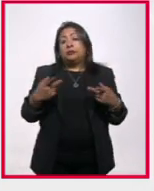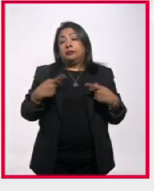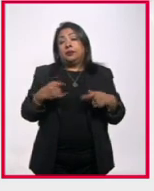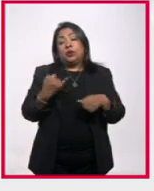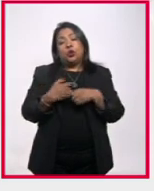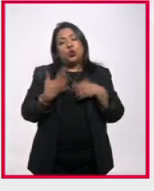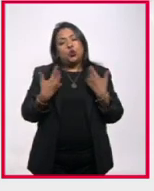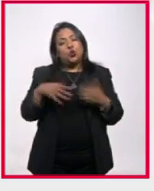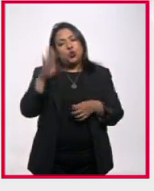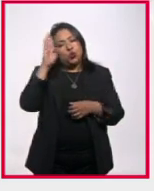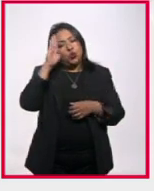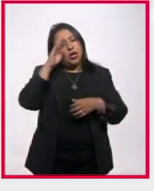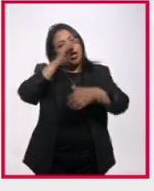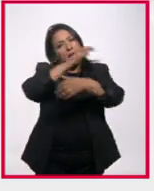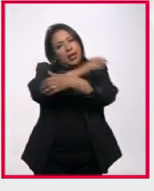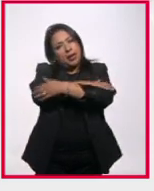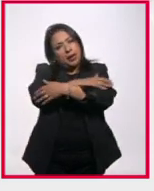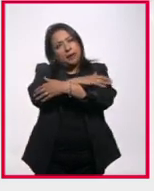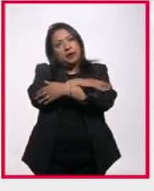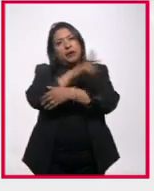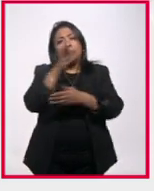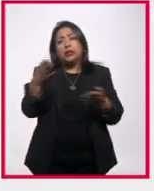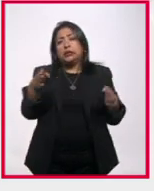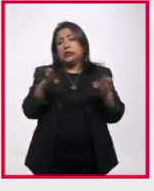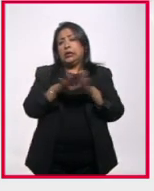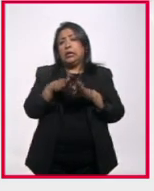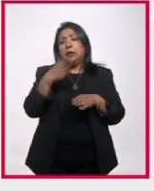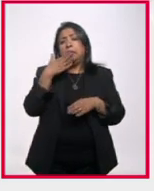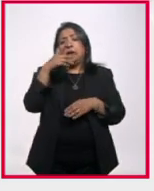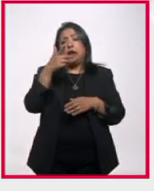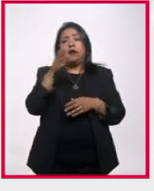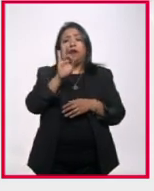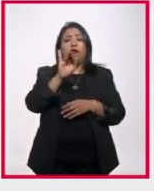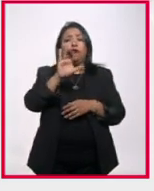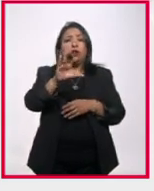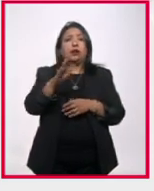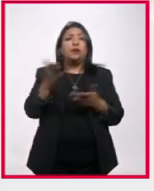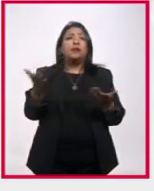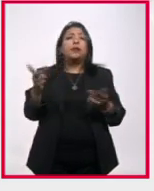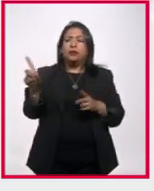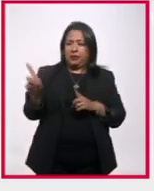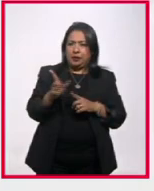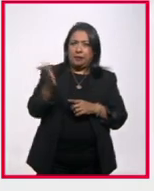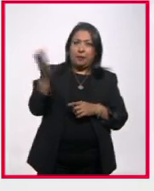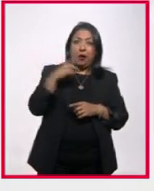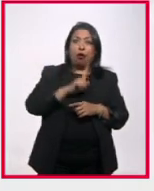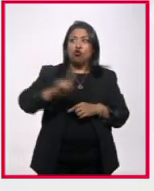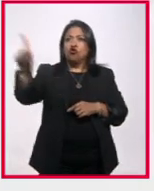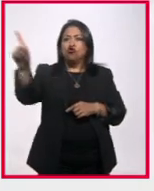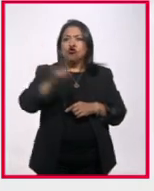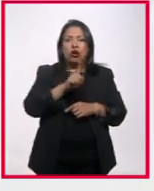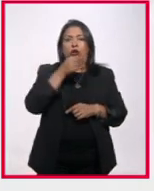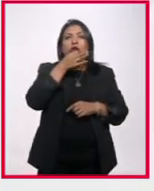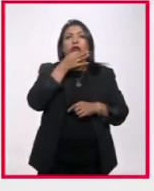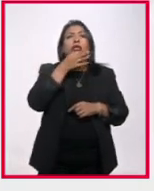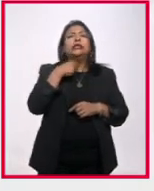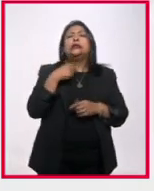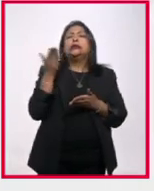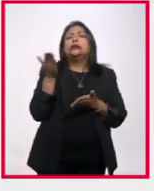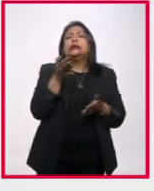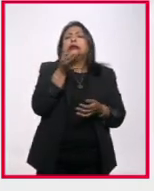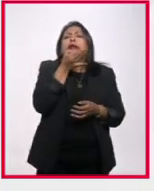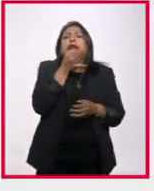Personajazo, Javier Camarena, un fuerte abrazo. Gran cierre también el que dio allá en el Cervantino. Ven, Laura, tú que tienes este don de la obicuidad. Vengo